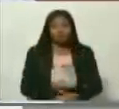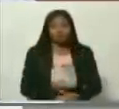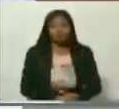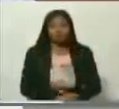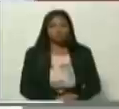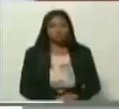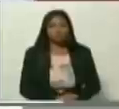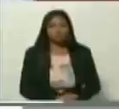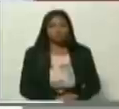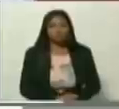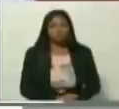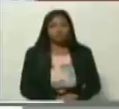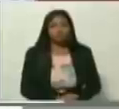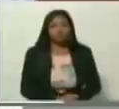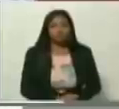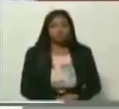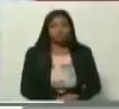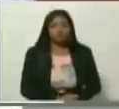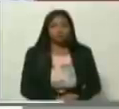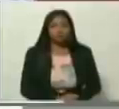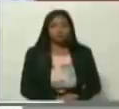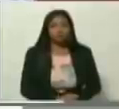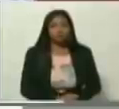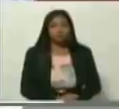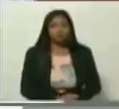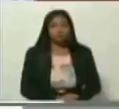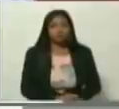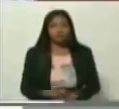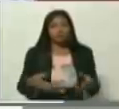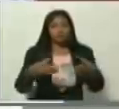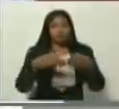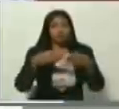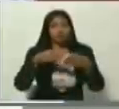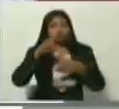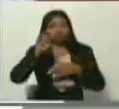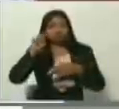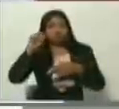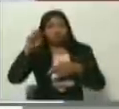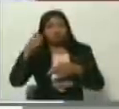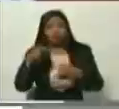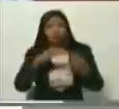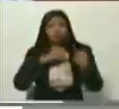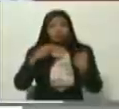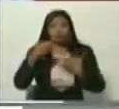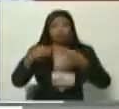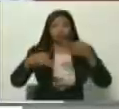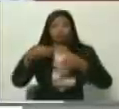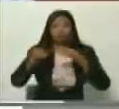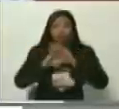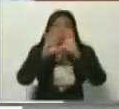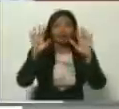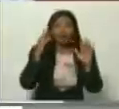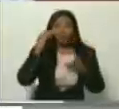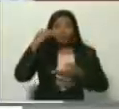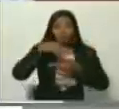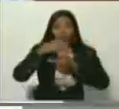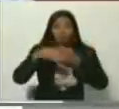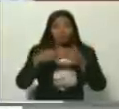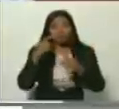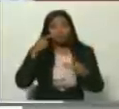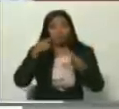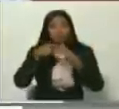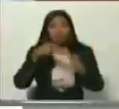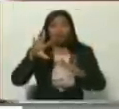de la sala electoral del Tribunal Supremo de Justicia. O sea, bien clara mi posición en el sentido